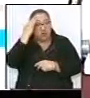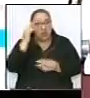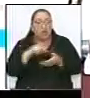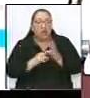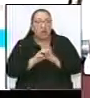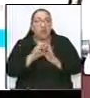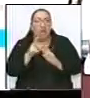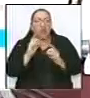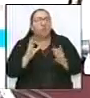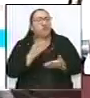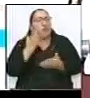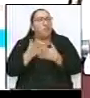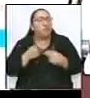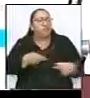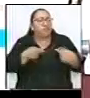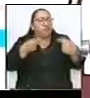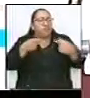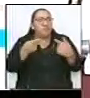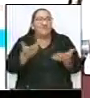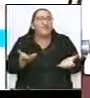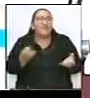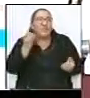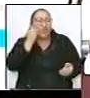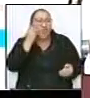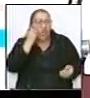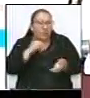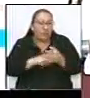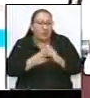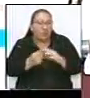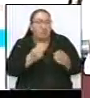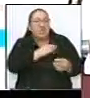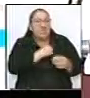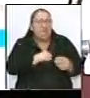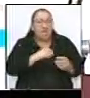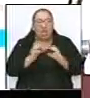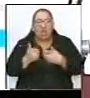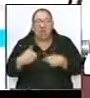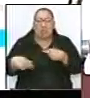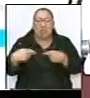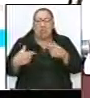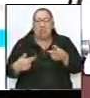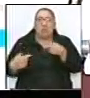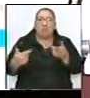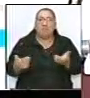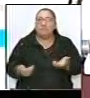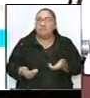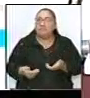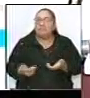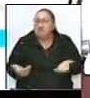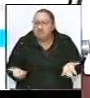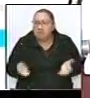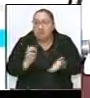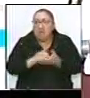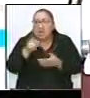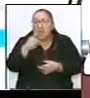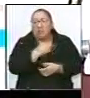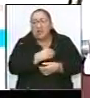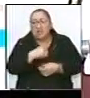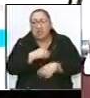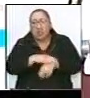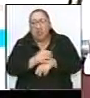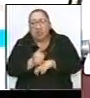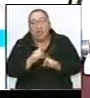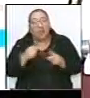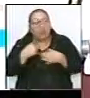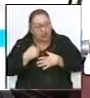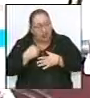que existe un enfrentamiento tonto entre el Ejecutivo y el Legislativo en la actualidad producto de malas reacciones del Ejecutivo. Y eso sí